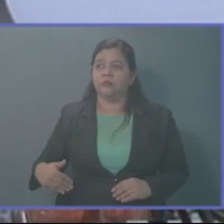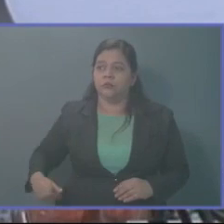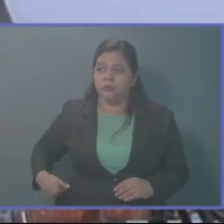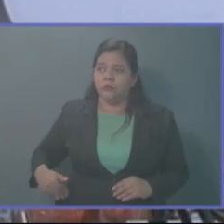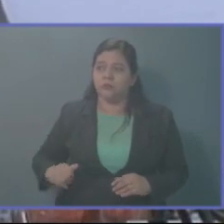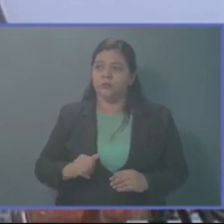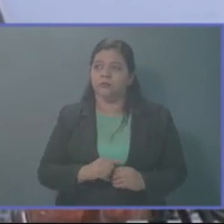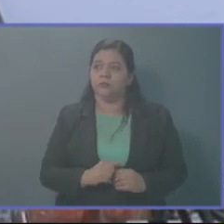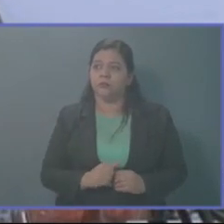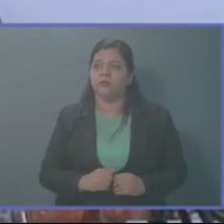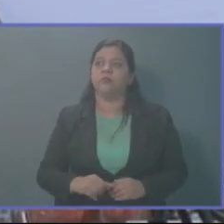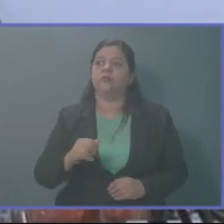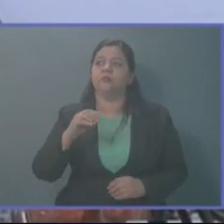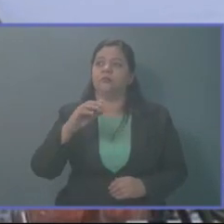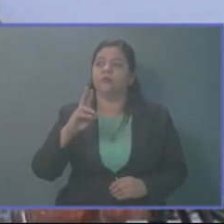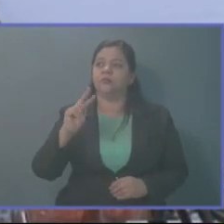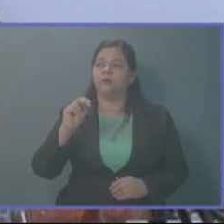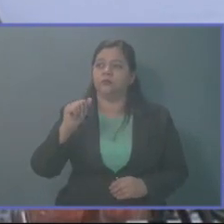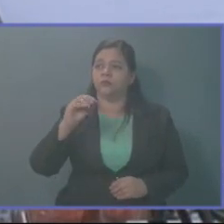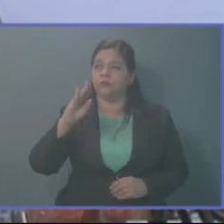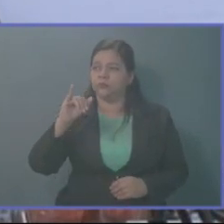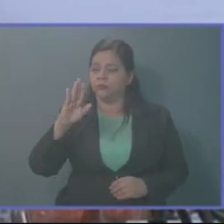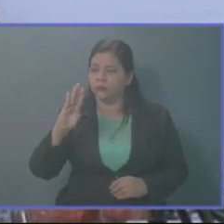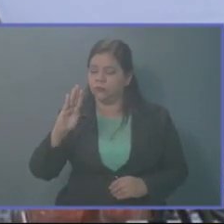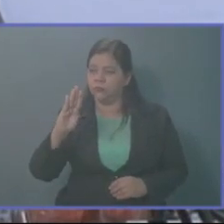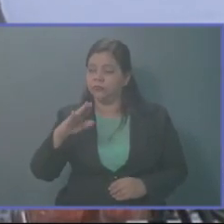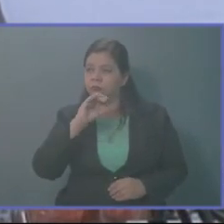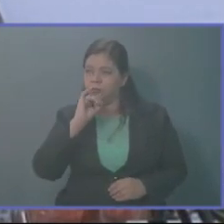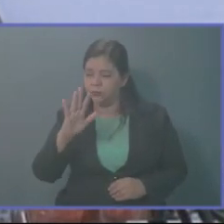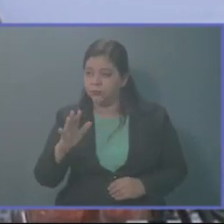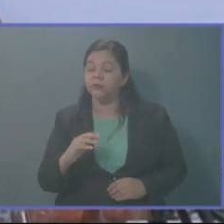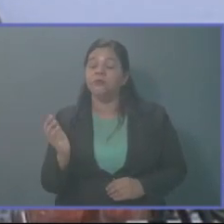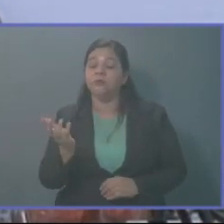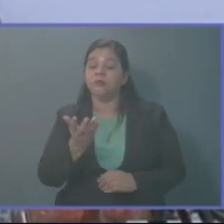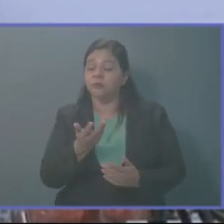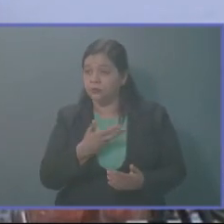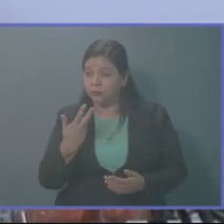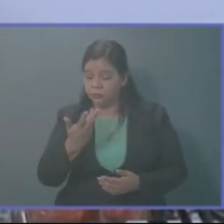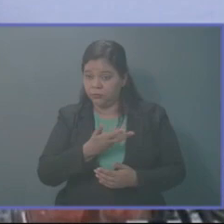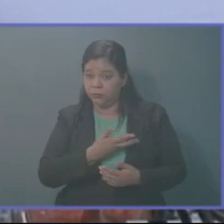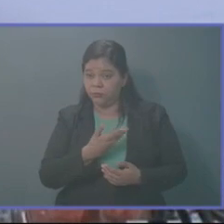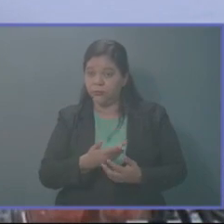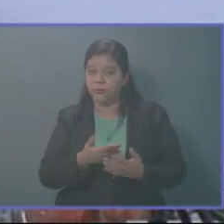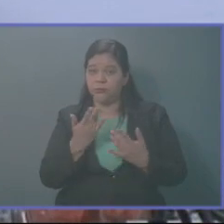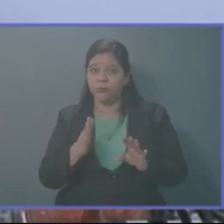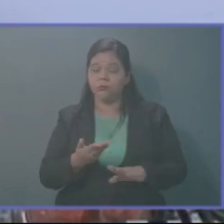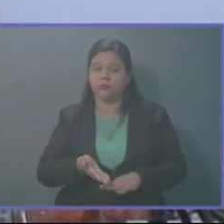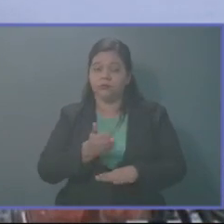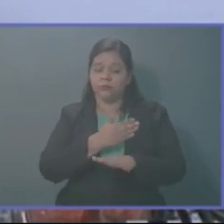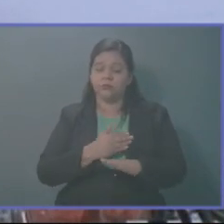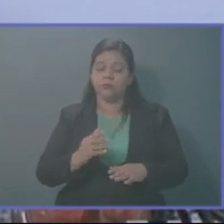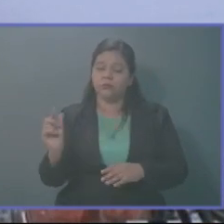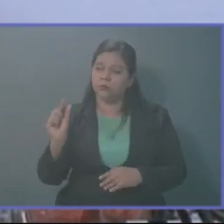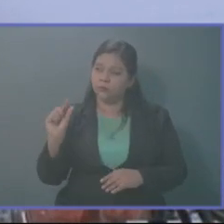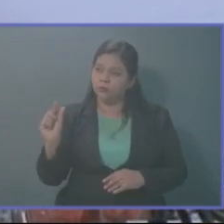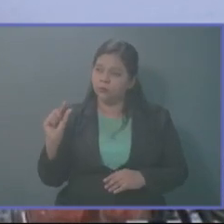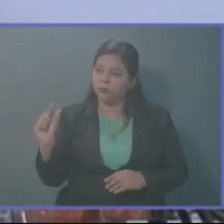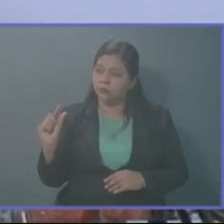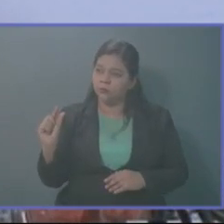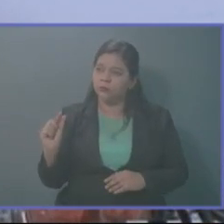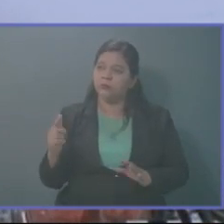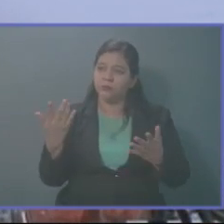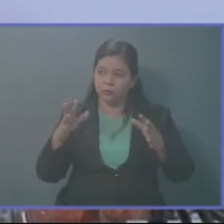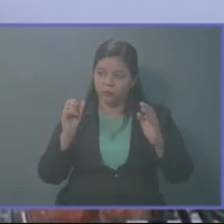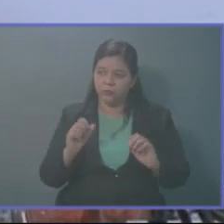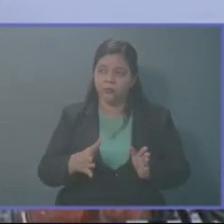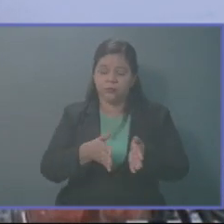Bukele en su comunicado, que prácticamente la autorización al